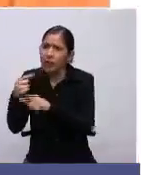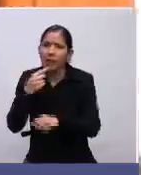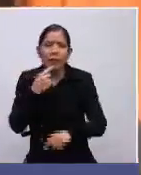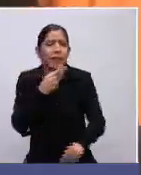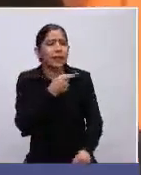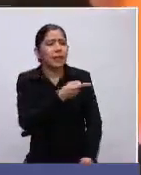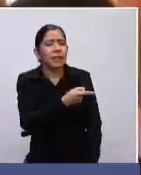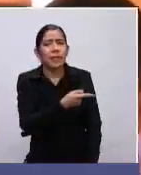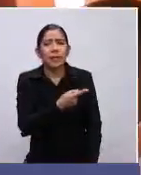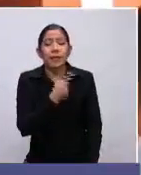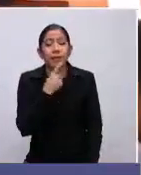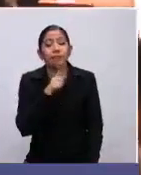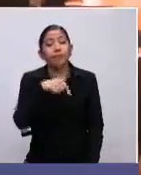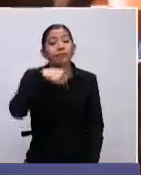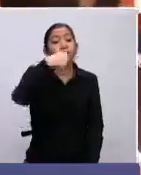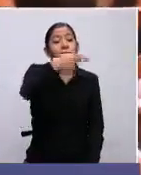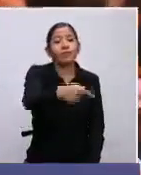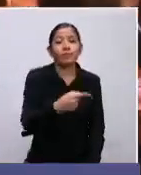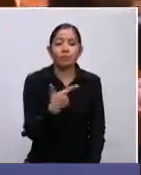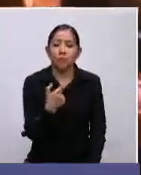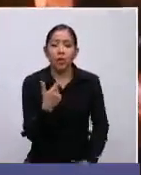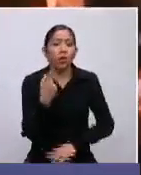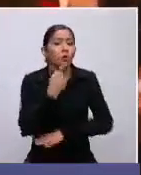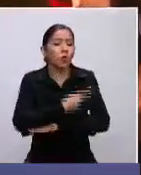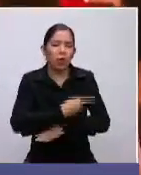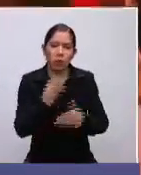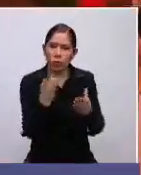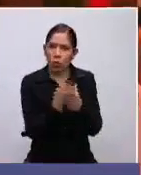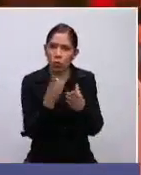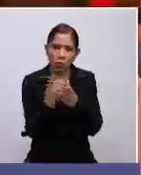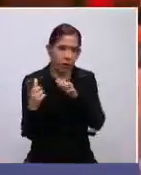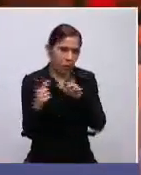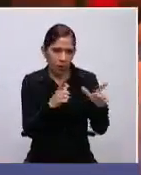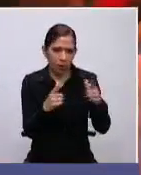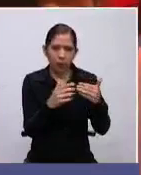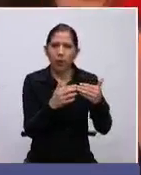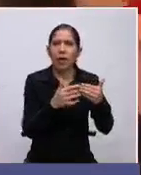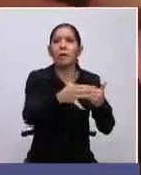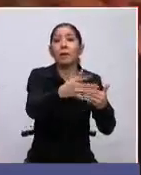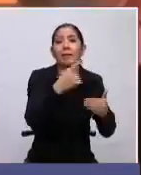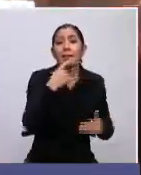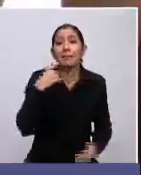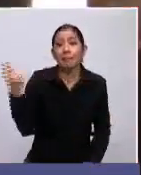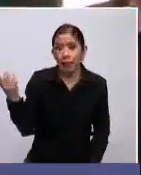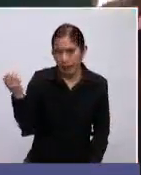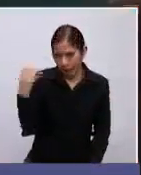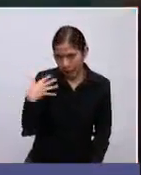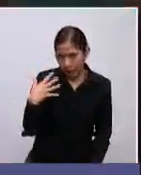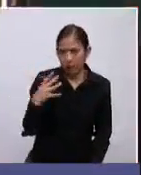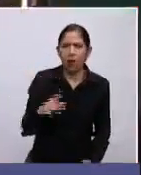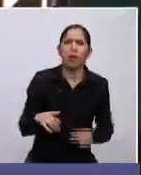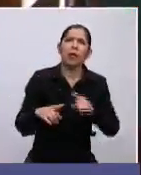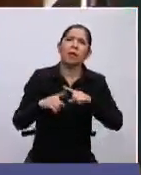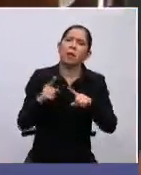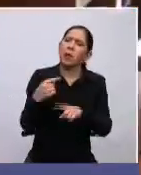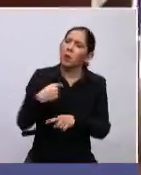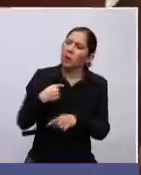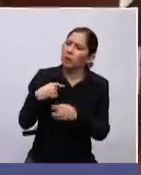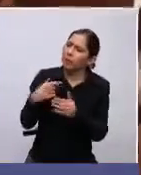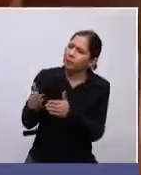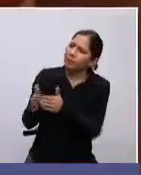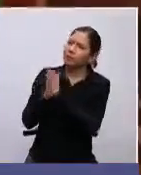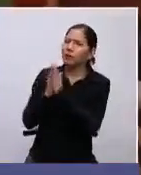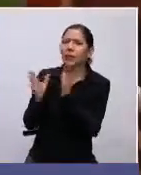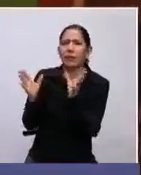indica que en 21 días va a estar toda la documentación y vamos a arrancar. Sin embargo, hemos solicitado audiencia al